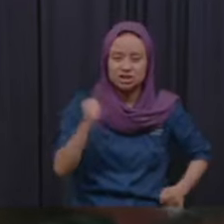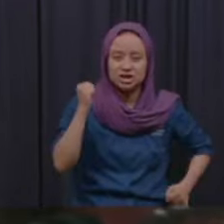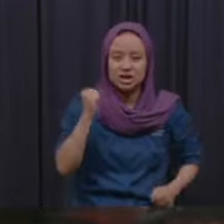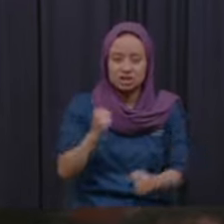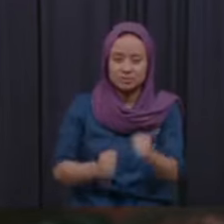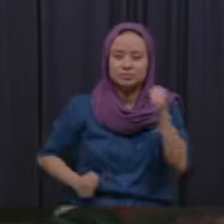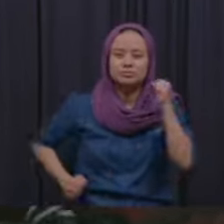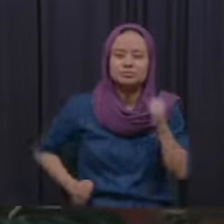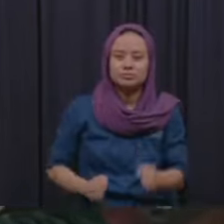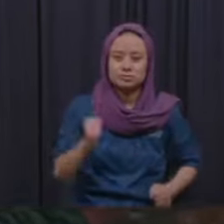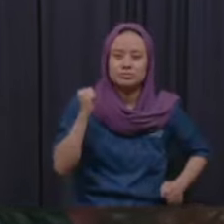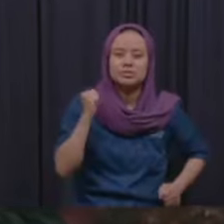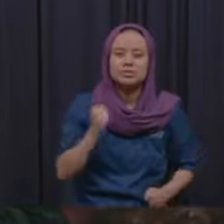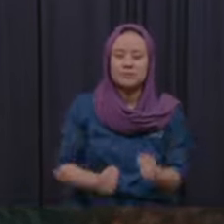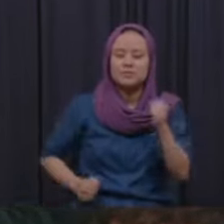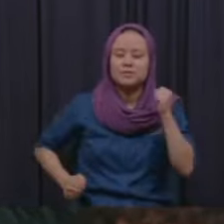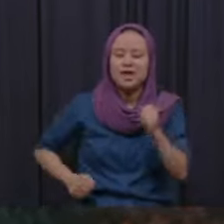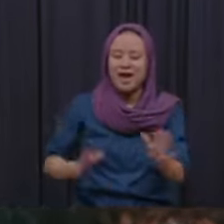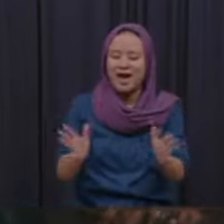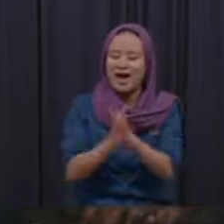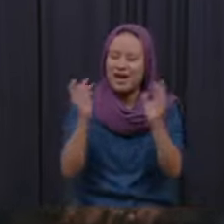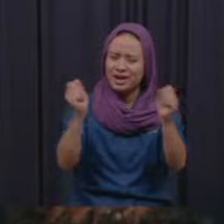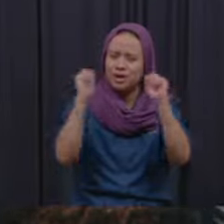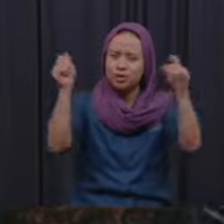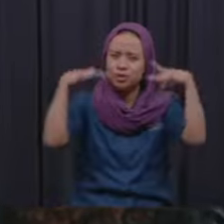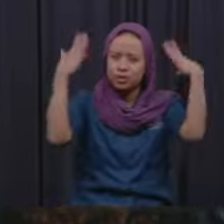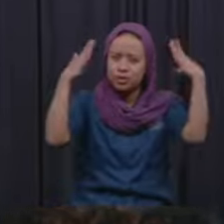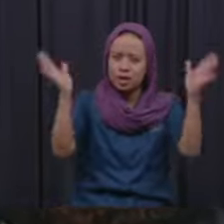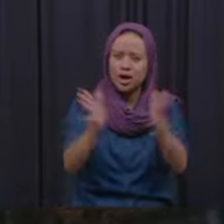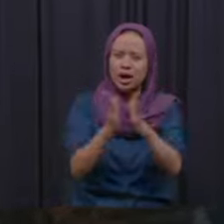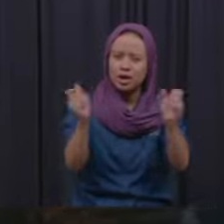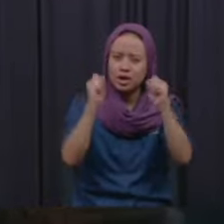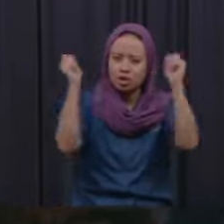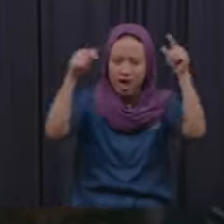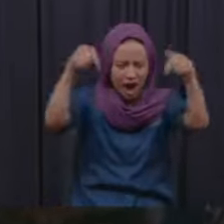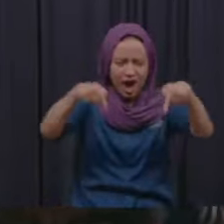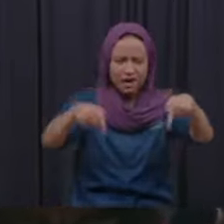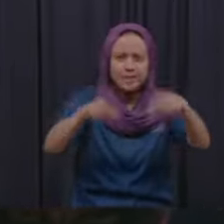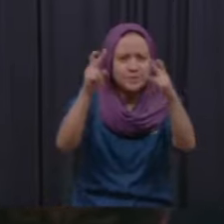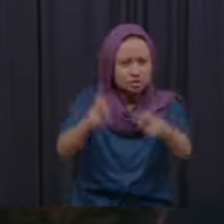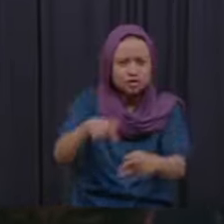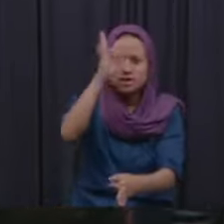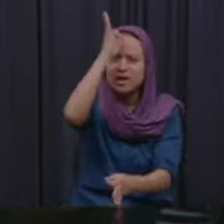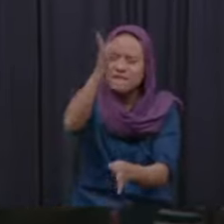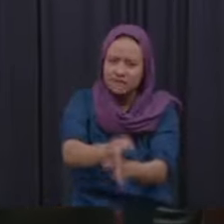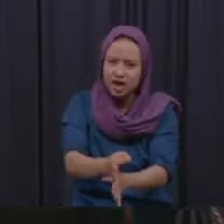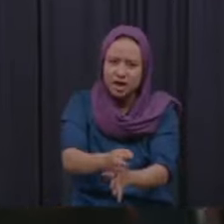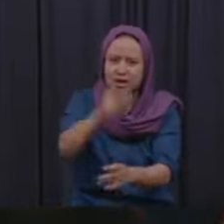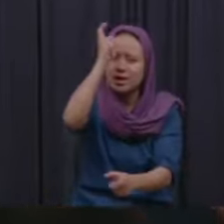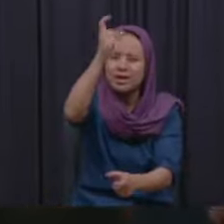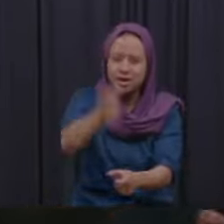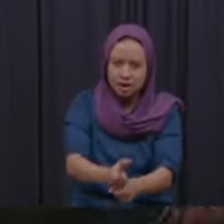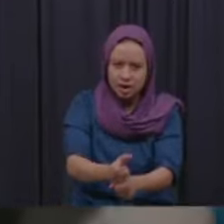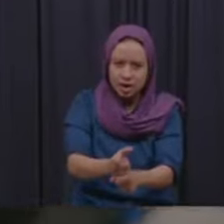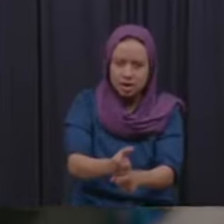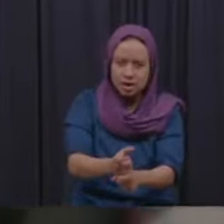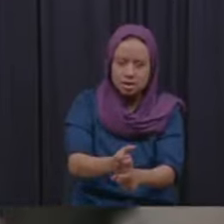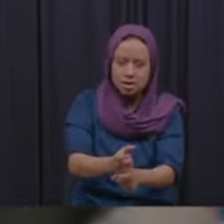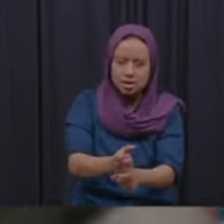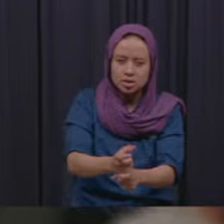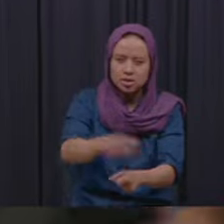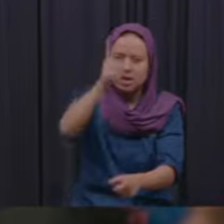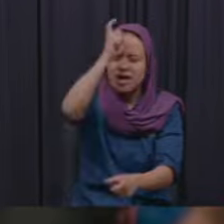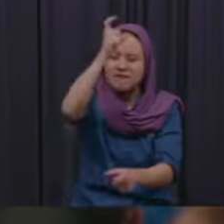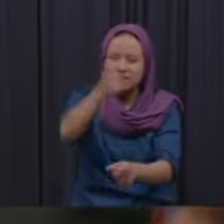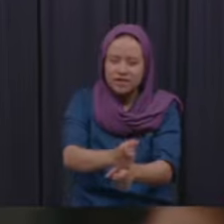Aleluya, aleluya, aleluya. Aquí hay gente de fe. Aquí hay gente que cree. Ibraraba,